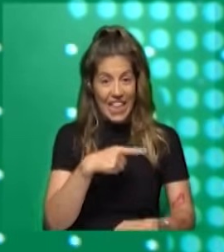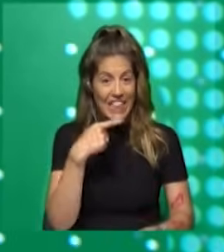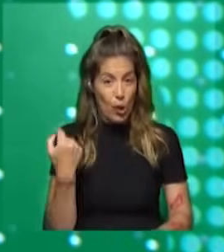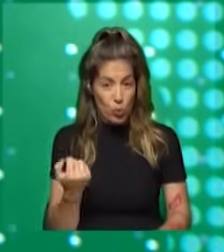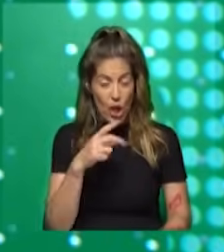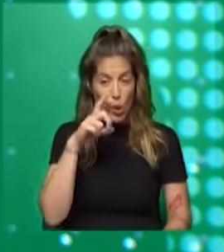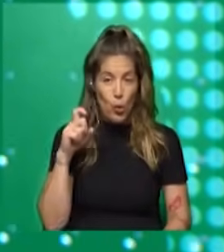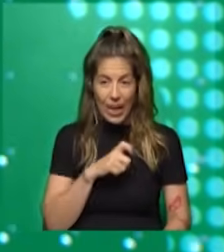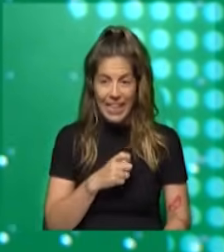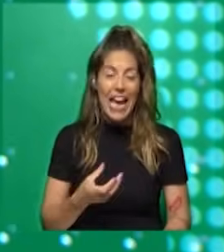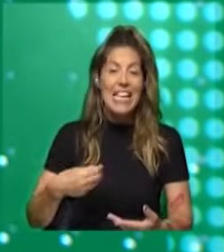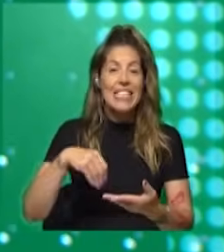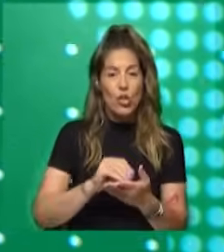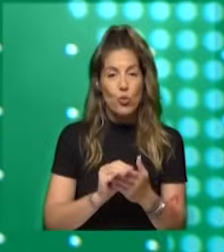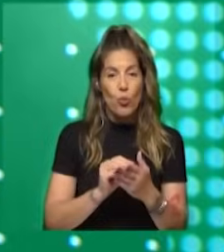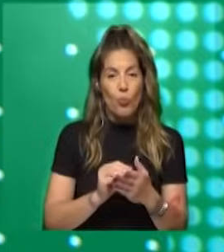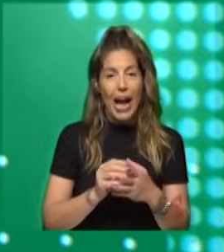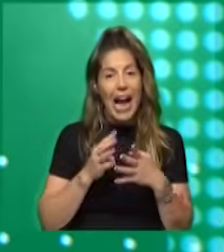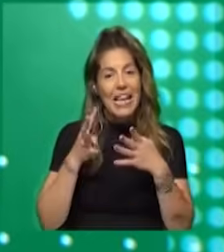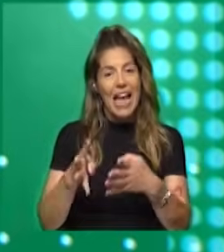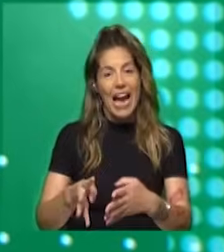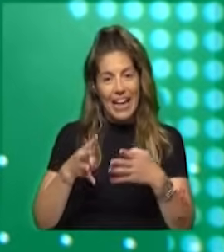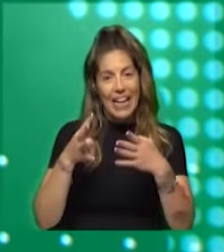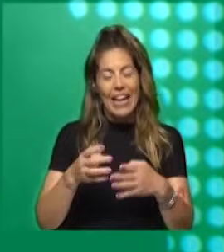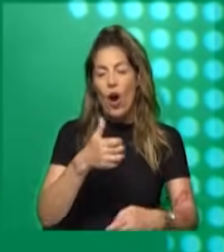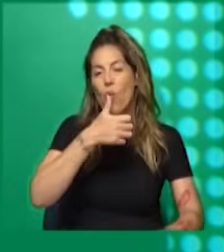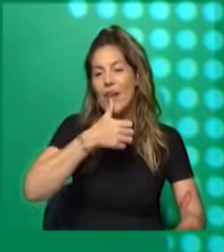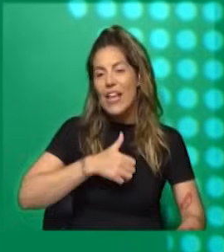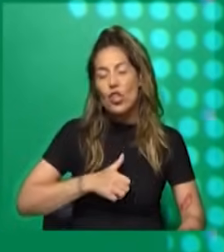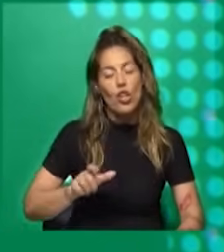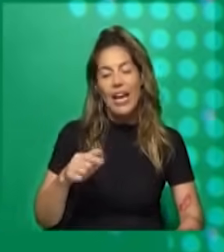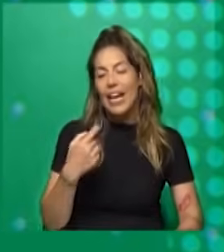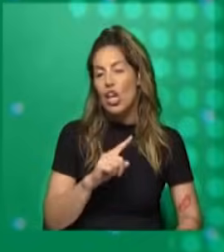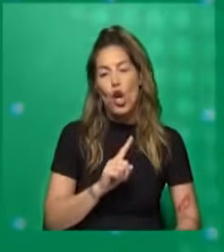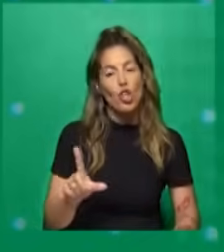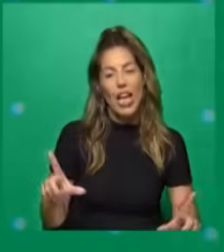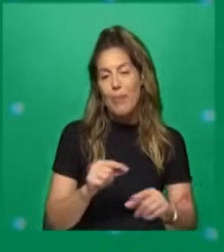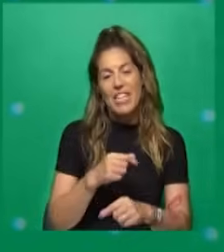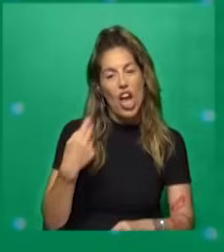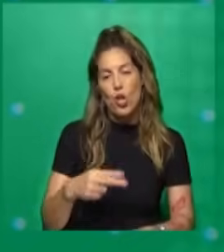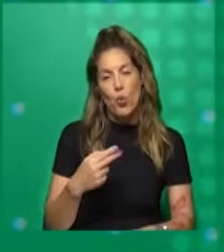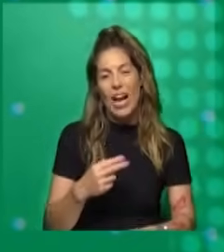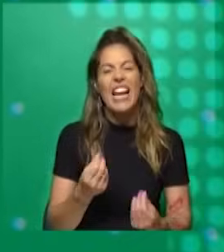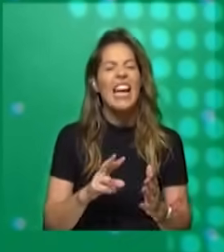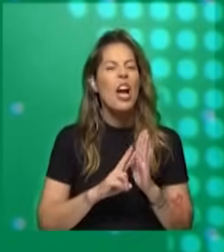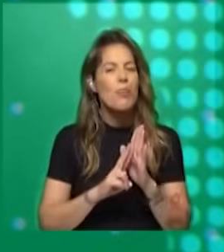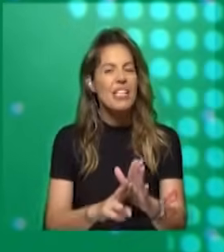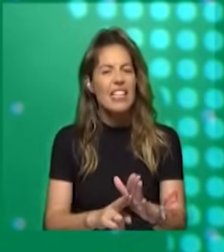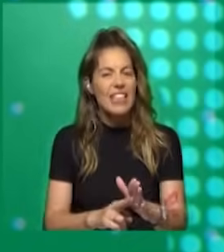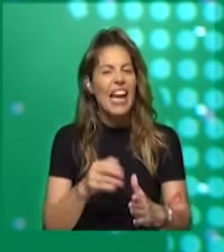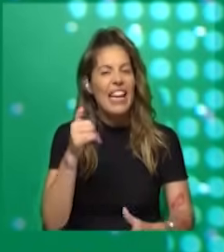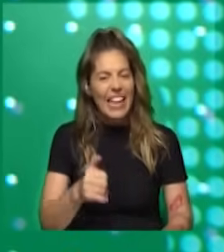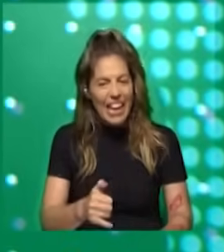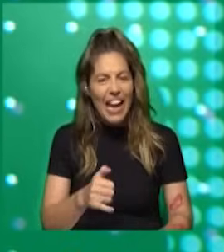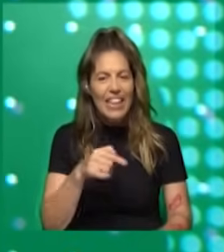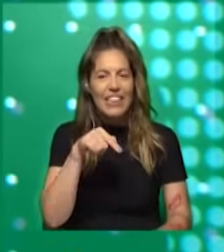Ucrania, se suma otro estallido en Oriente Medio, de una historia que parece no acabar nunca. ¿Qué representan o qué hay detrás